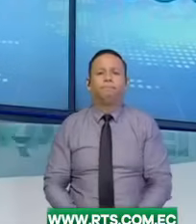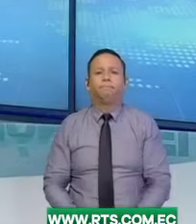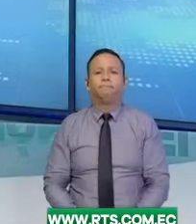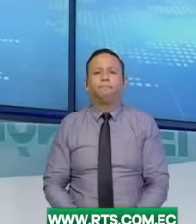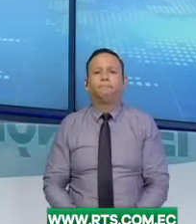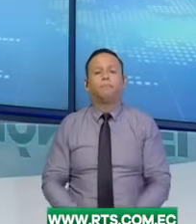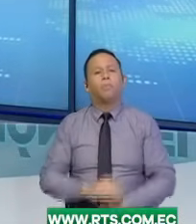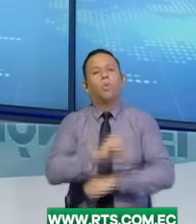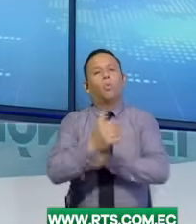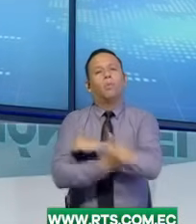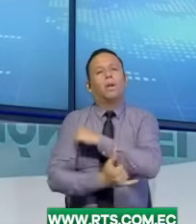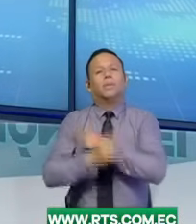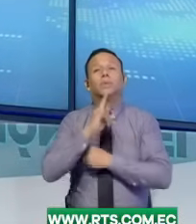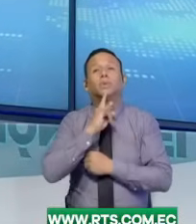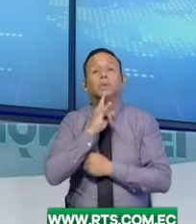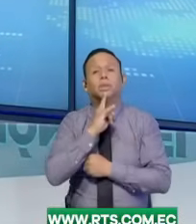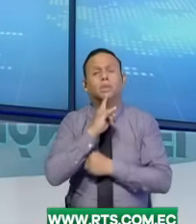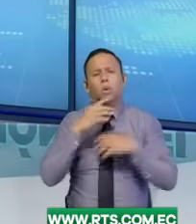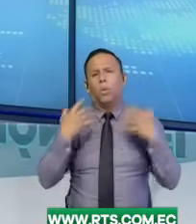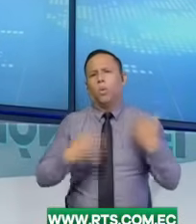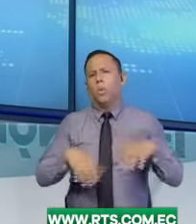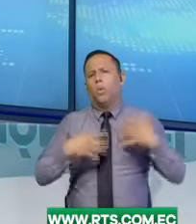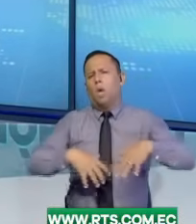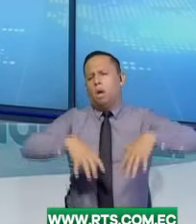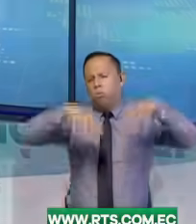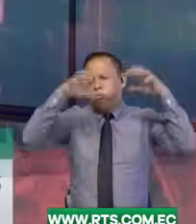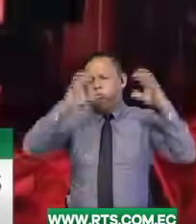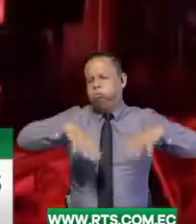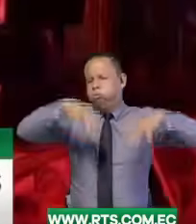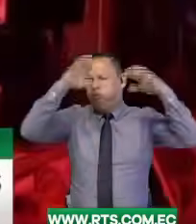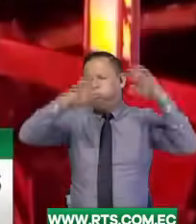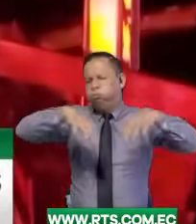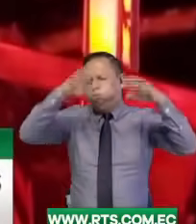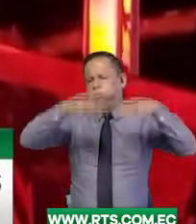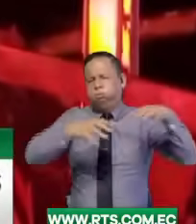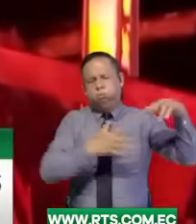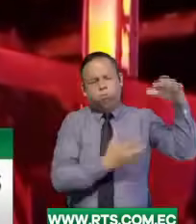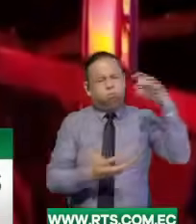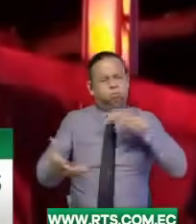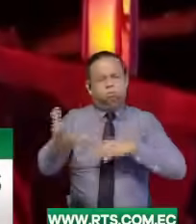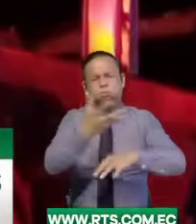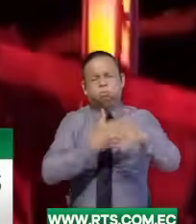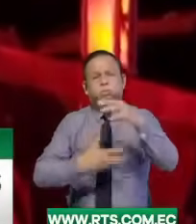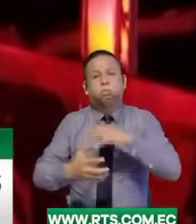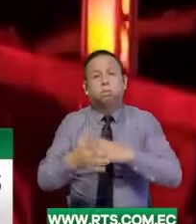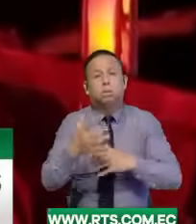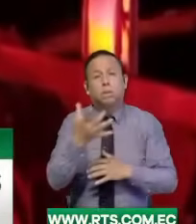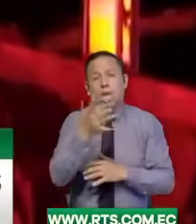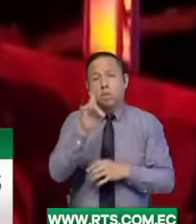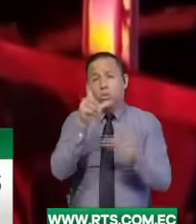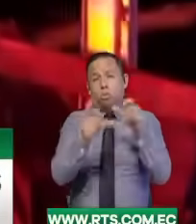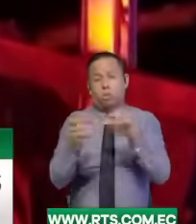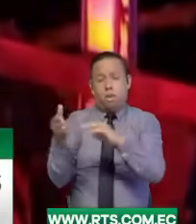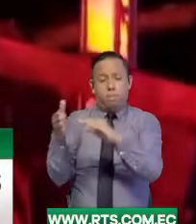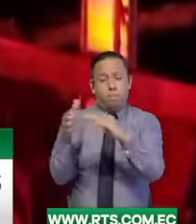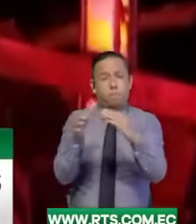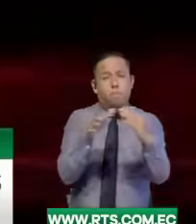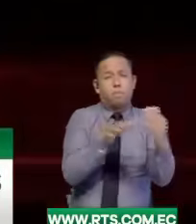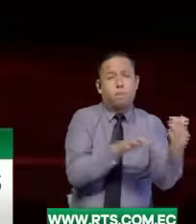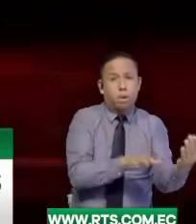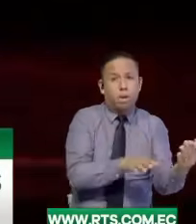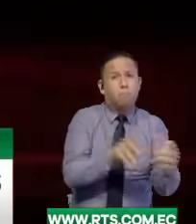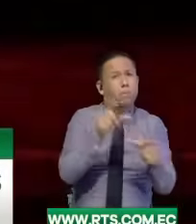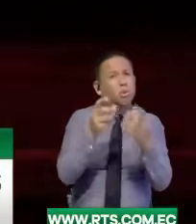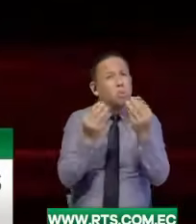En Estados Unidos, poderosas tormentas mataron al menos a 18 personas, hirieron a cientos y dejaron un amplio rastro